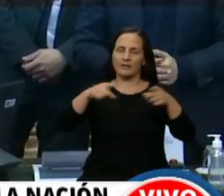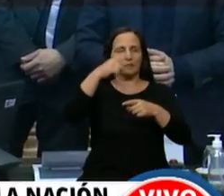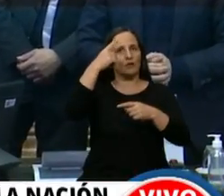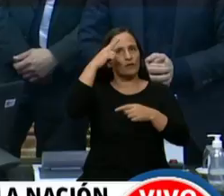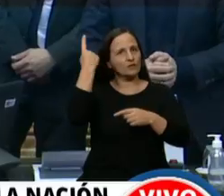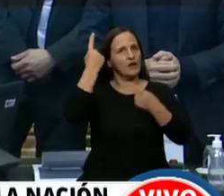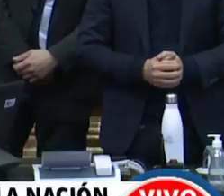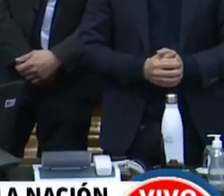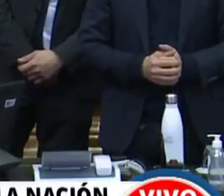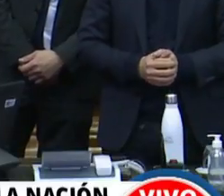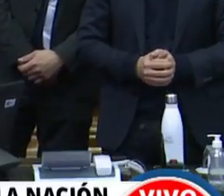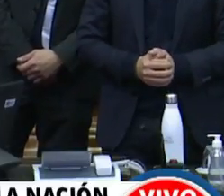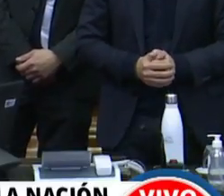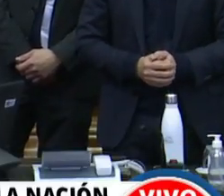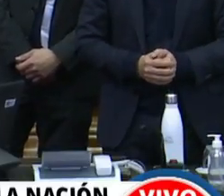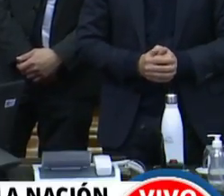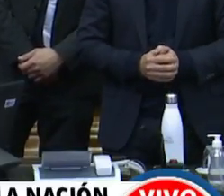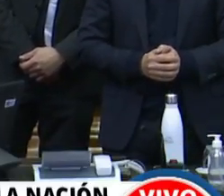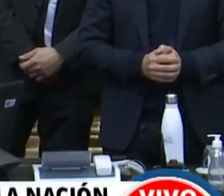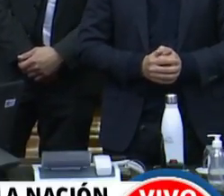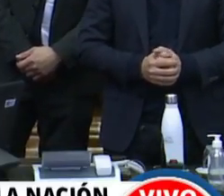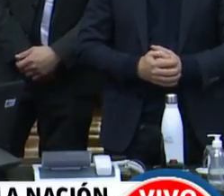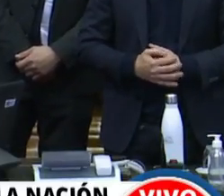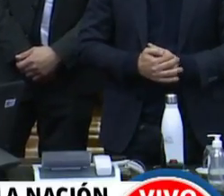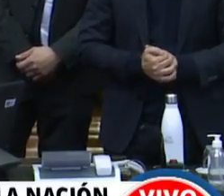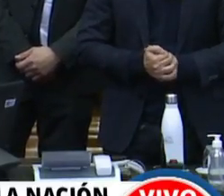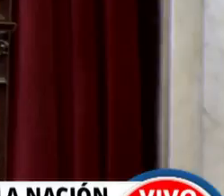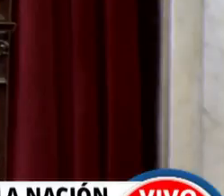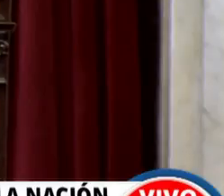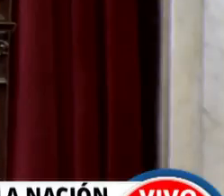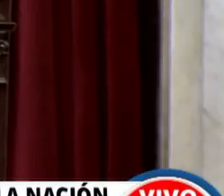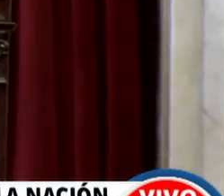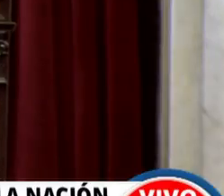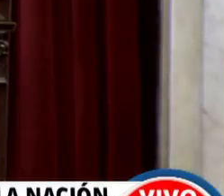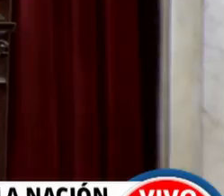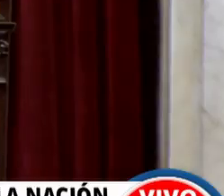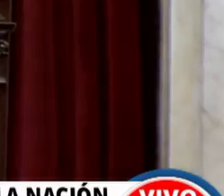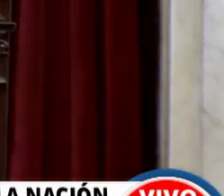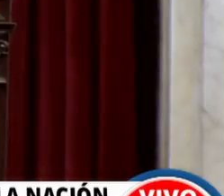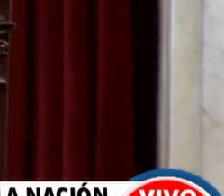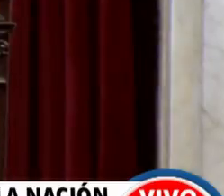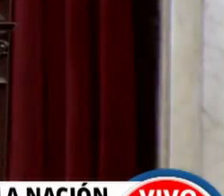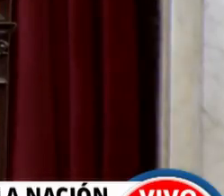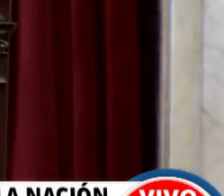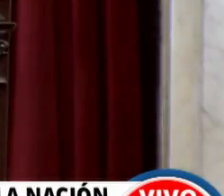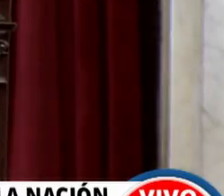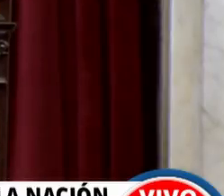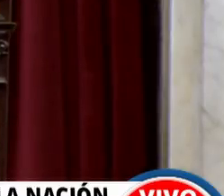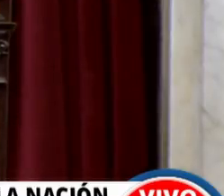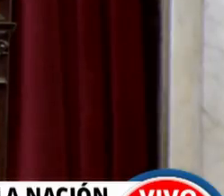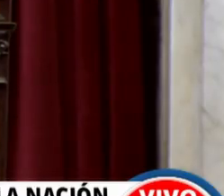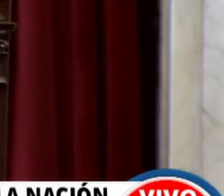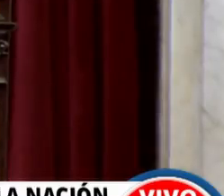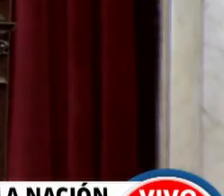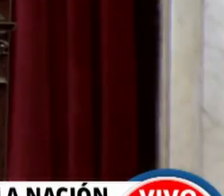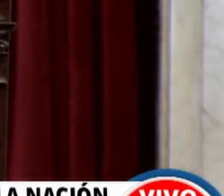argentino interpretado por el pianista arreglador y compositor don joel tórtul producido por el complejo cultural